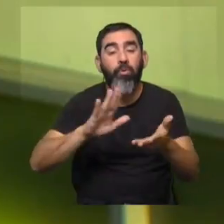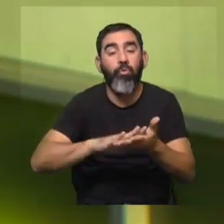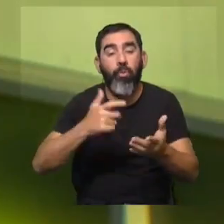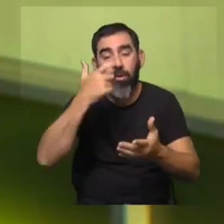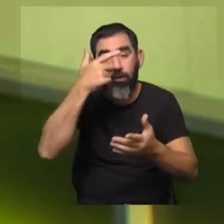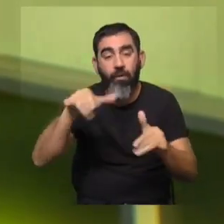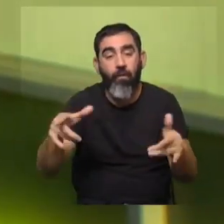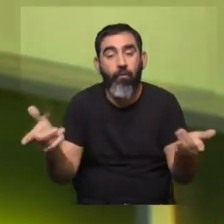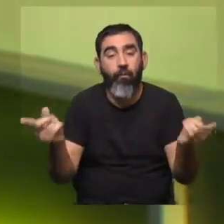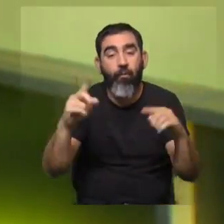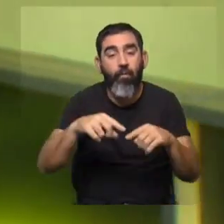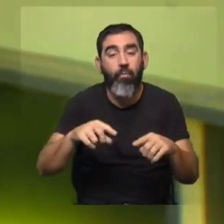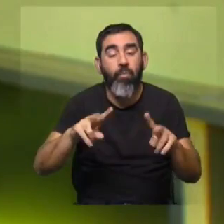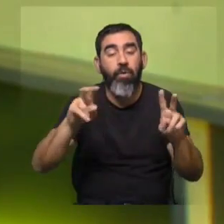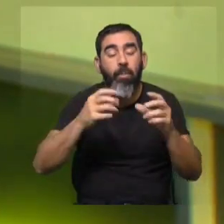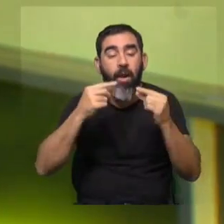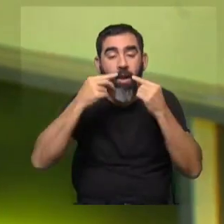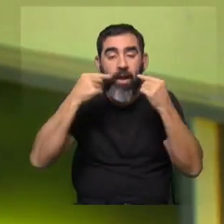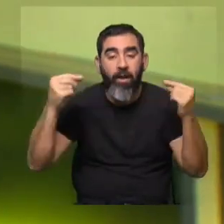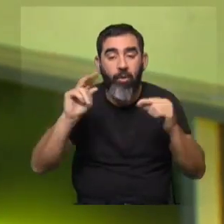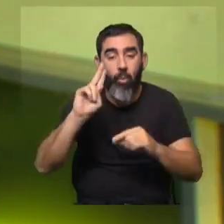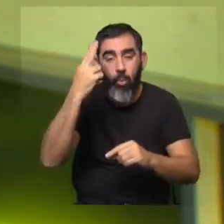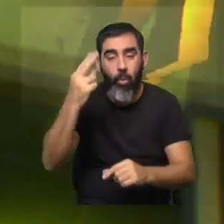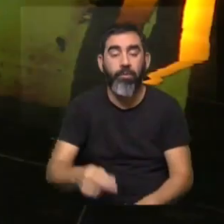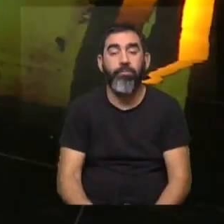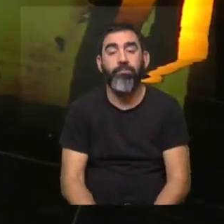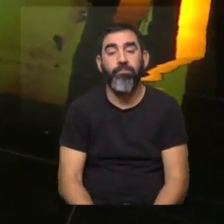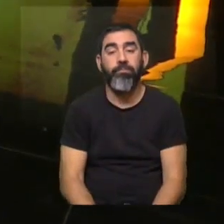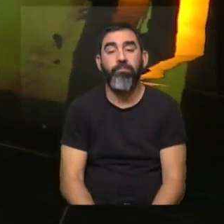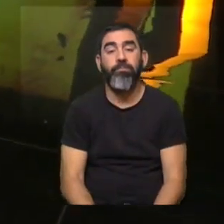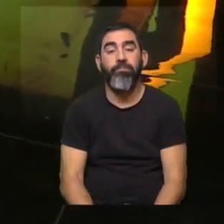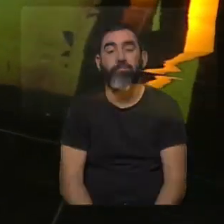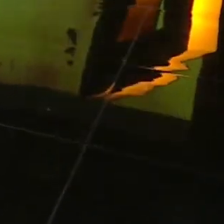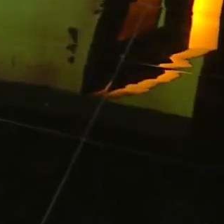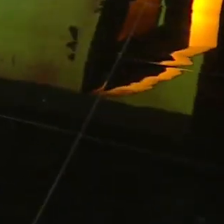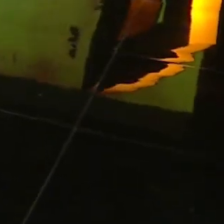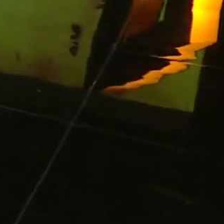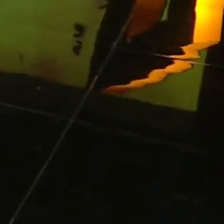Ya volvemos para hablar de felinos de Uruguay.